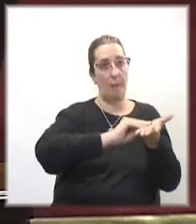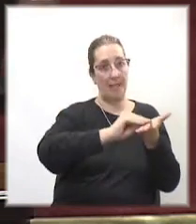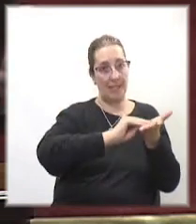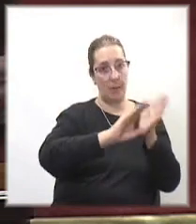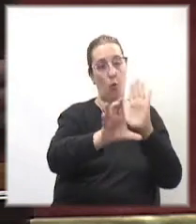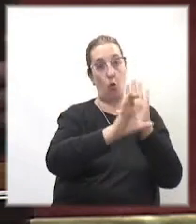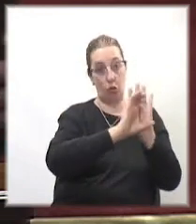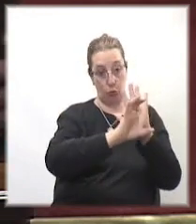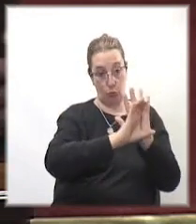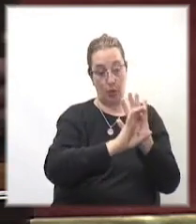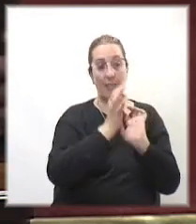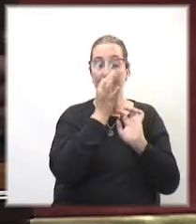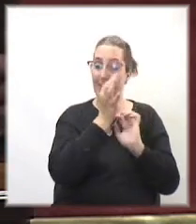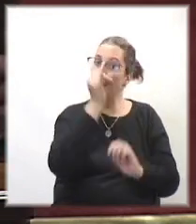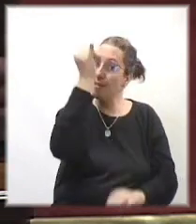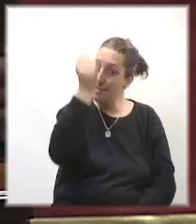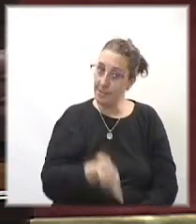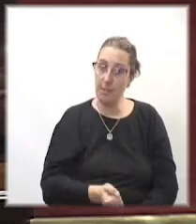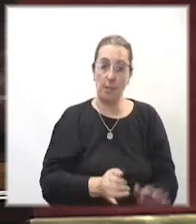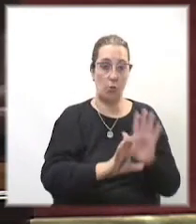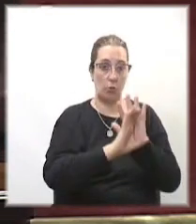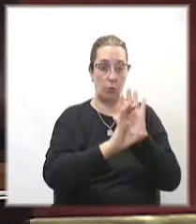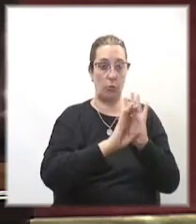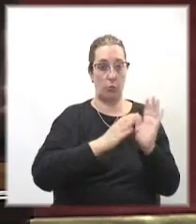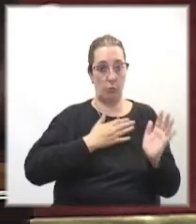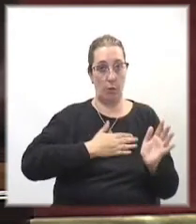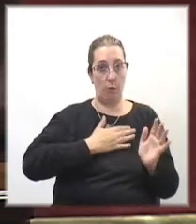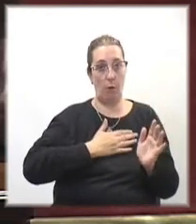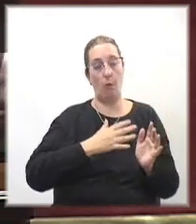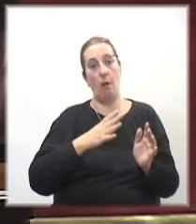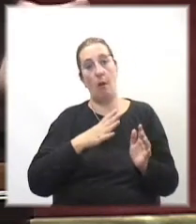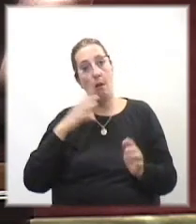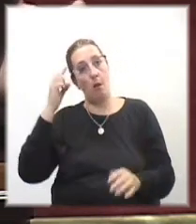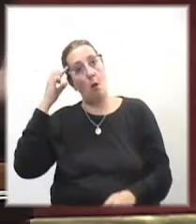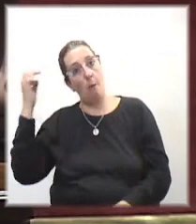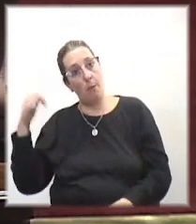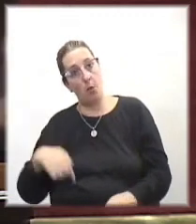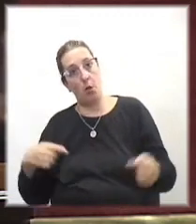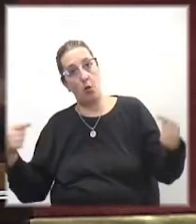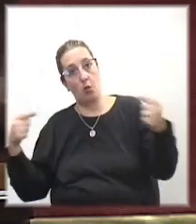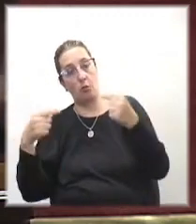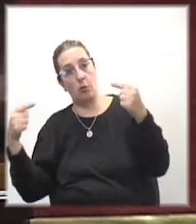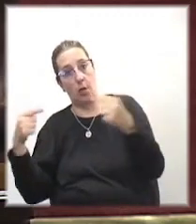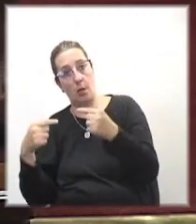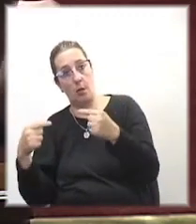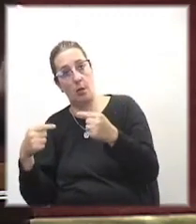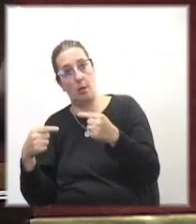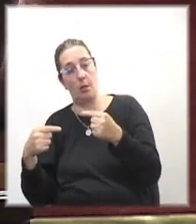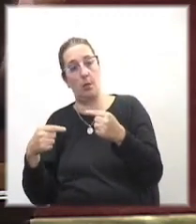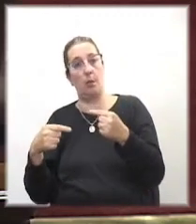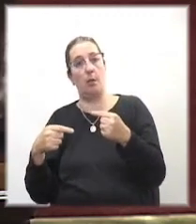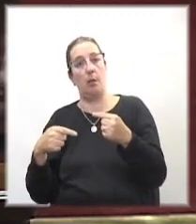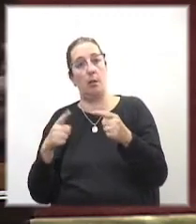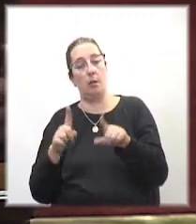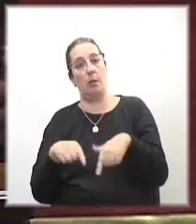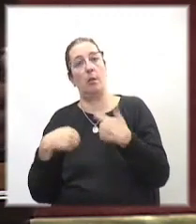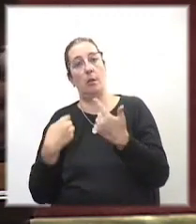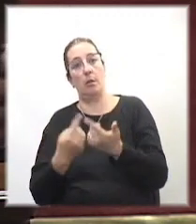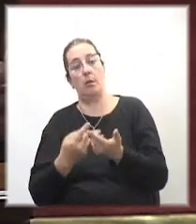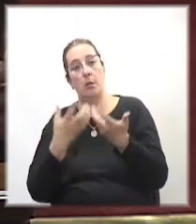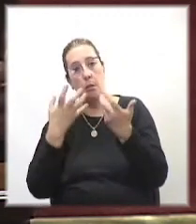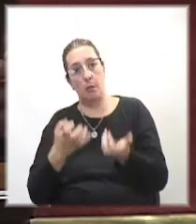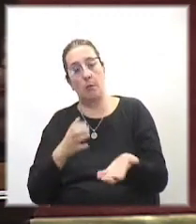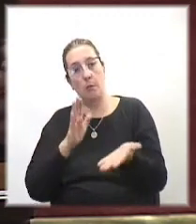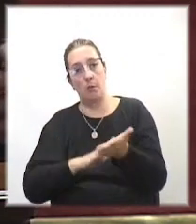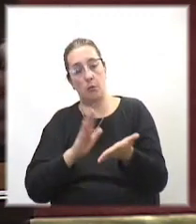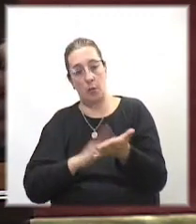constitucional manifestaron la constitucionalidad de esta, existieron opiniones contrarias que estimamos necesario dejar constancia